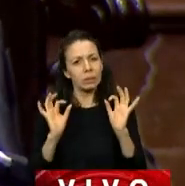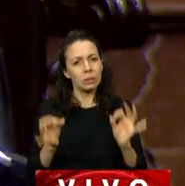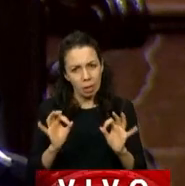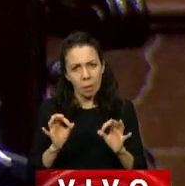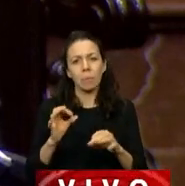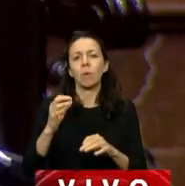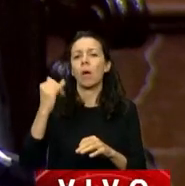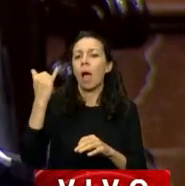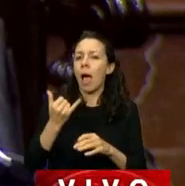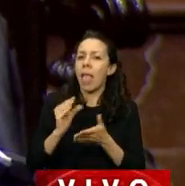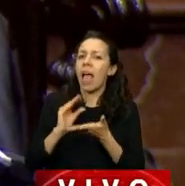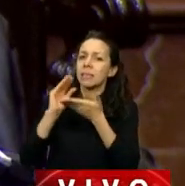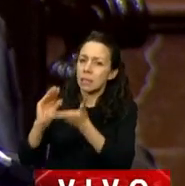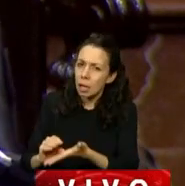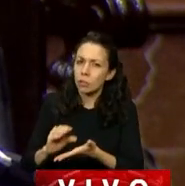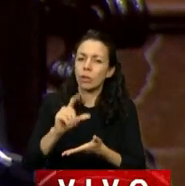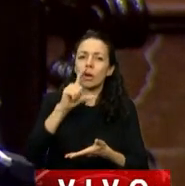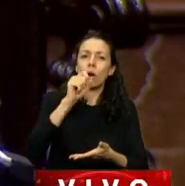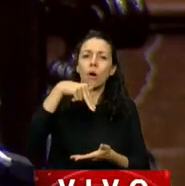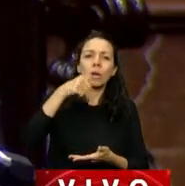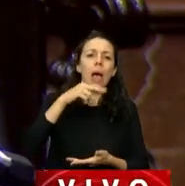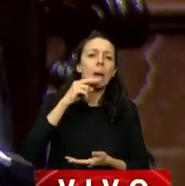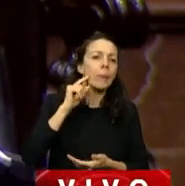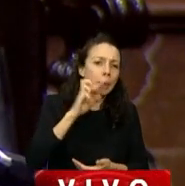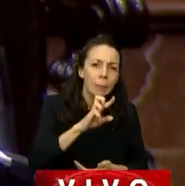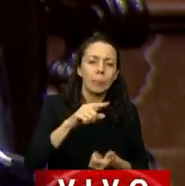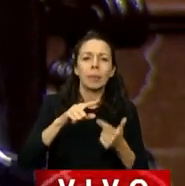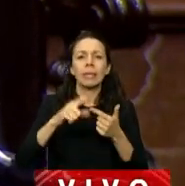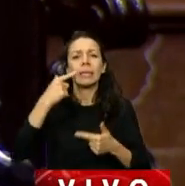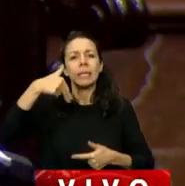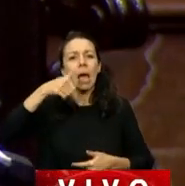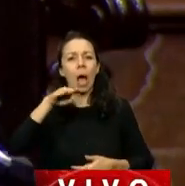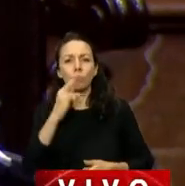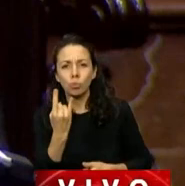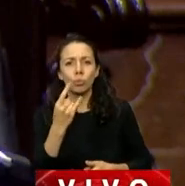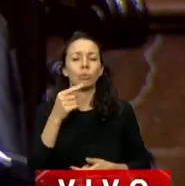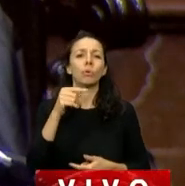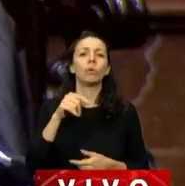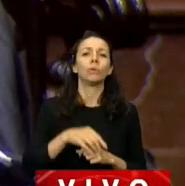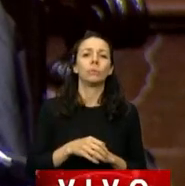INT, la CONAVIP, el INAMU,